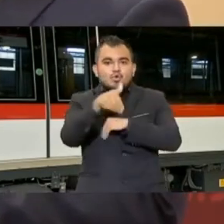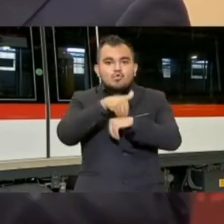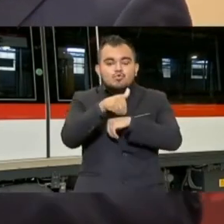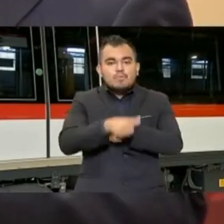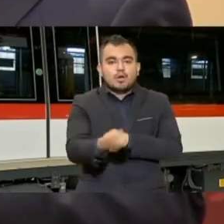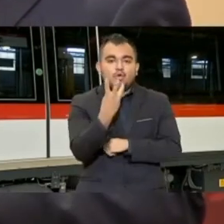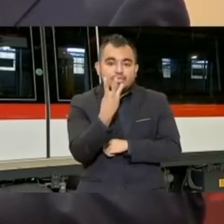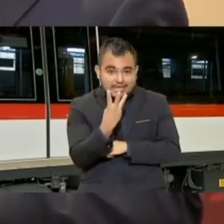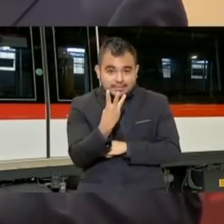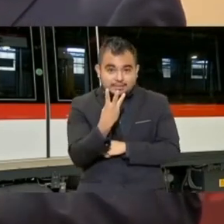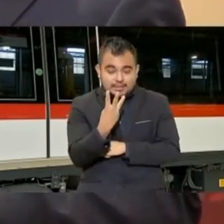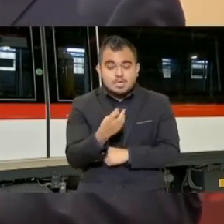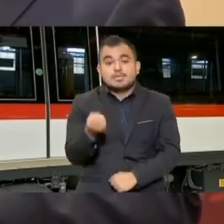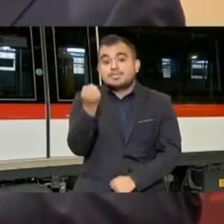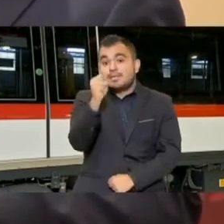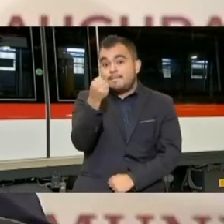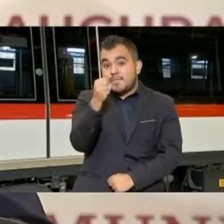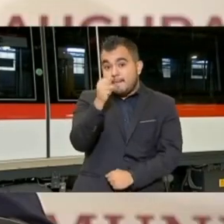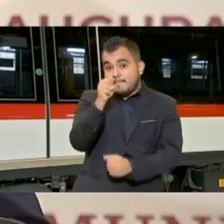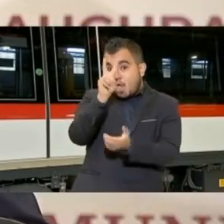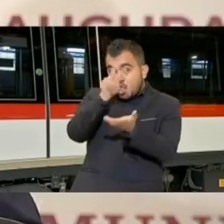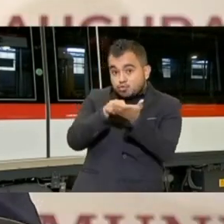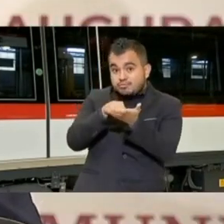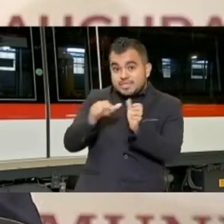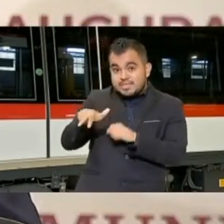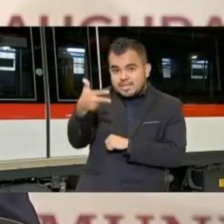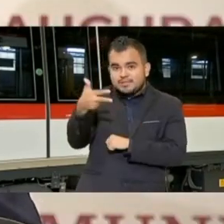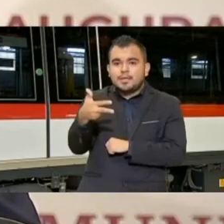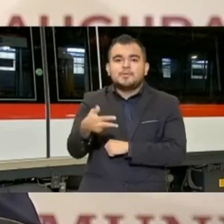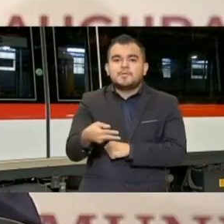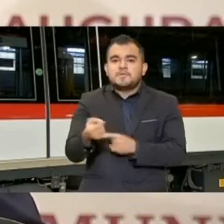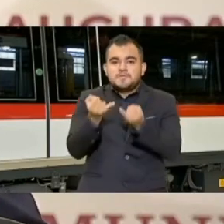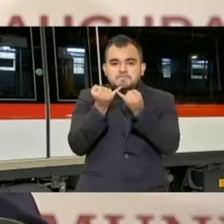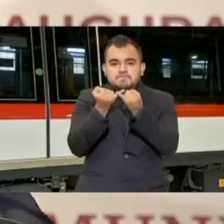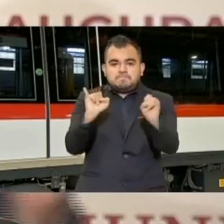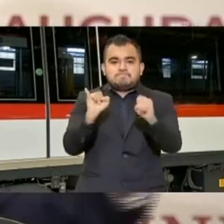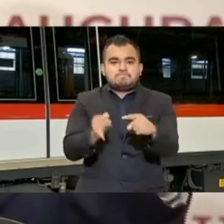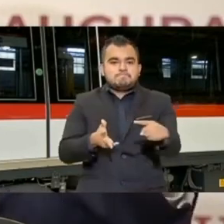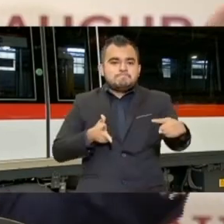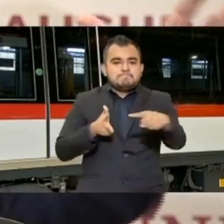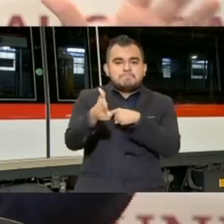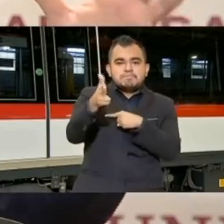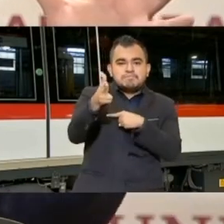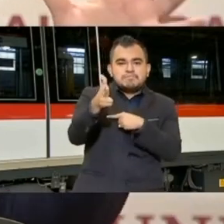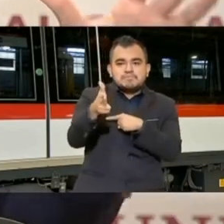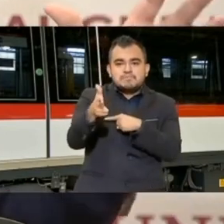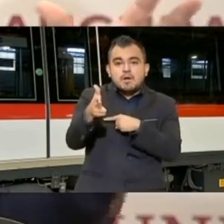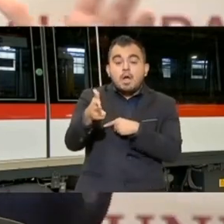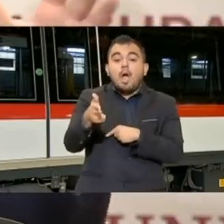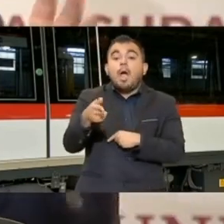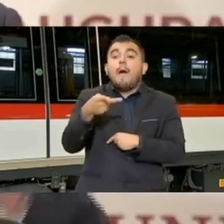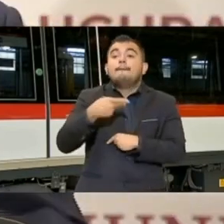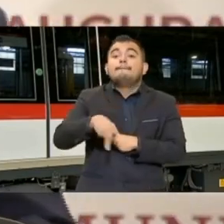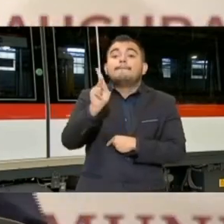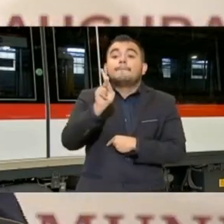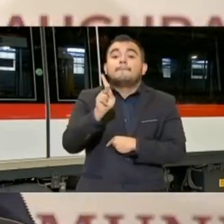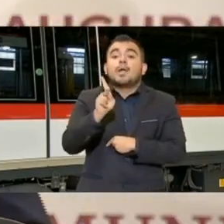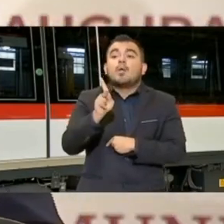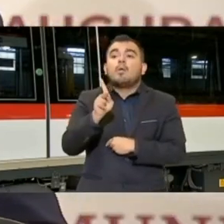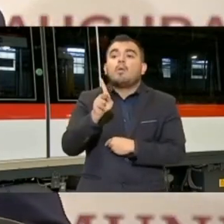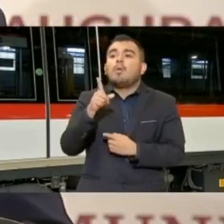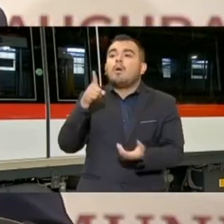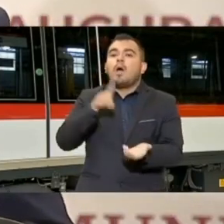En septiembre del 2013 se dio el banderazo de salida, pero se dejó abandonado todo el resto de la